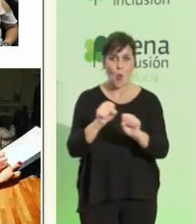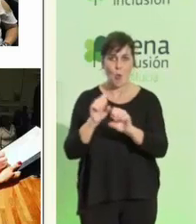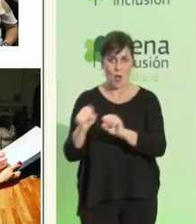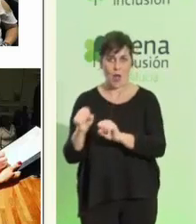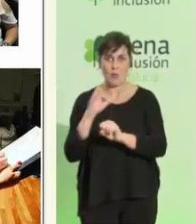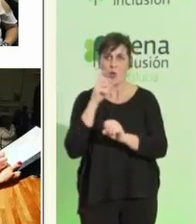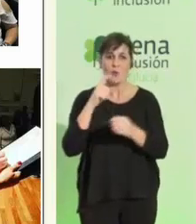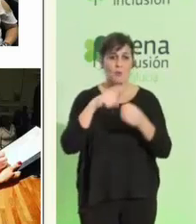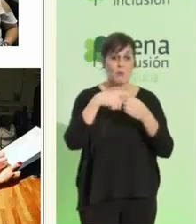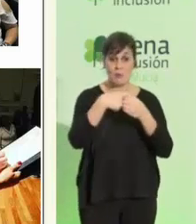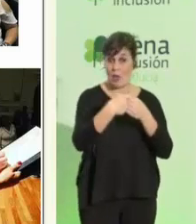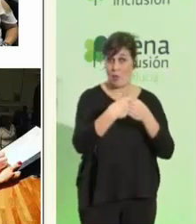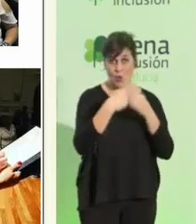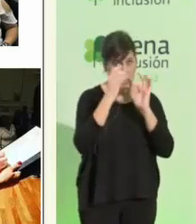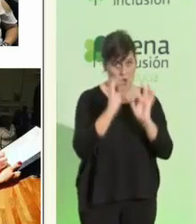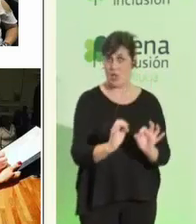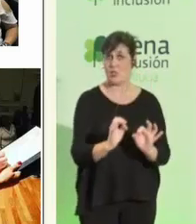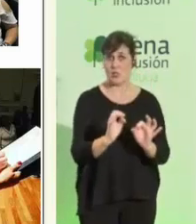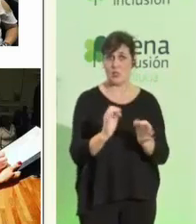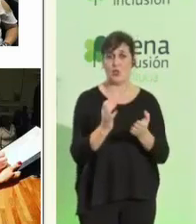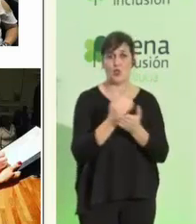su espacio,